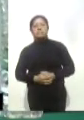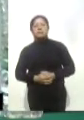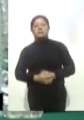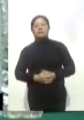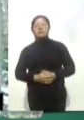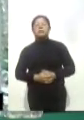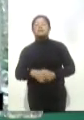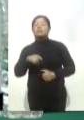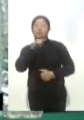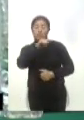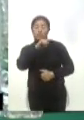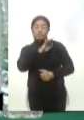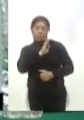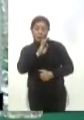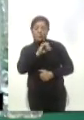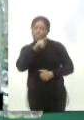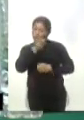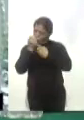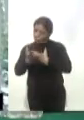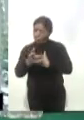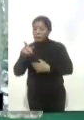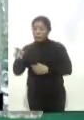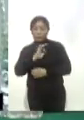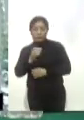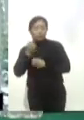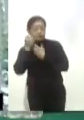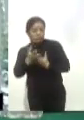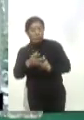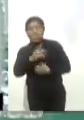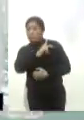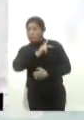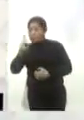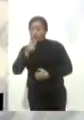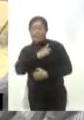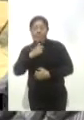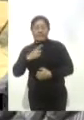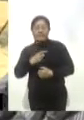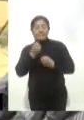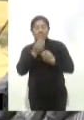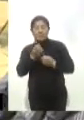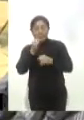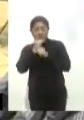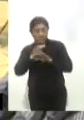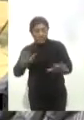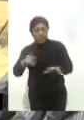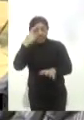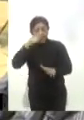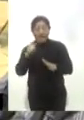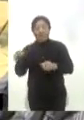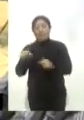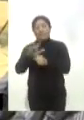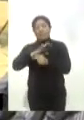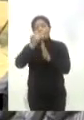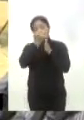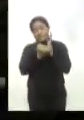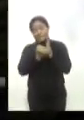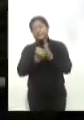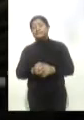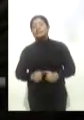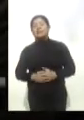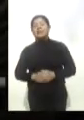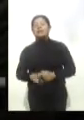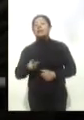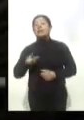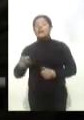manos y que disminuya el impacto de la pandemia. Durante el curso Procesos de Bioseguridad ante